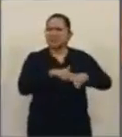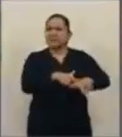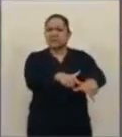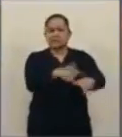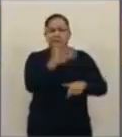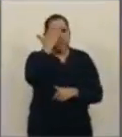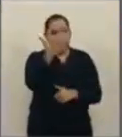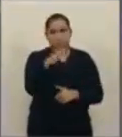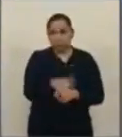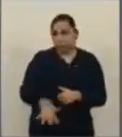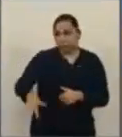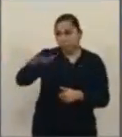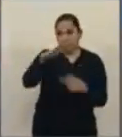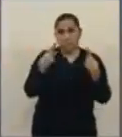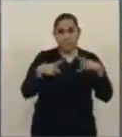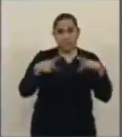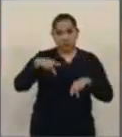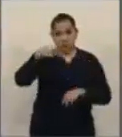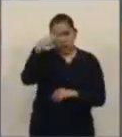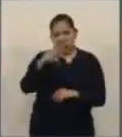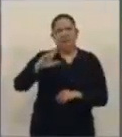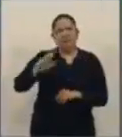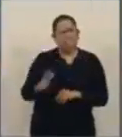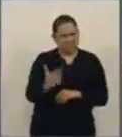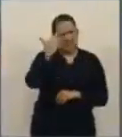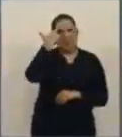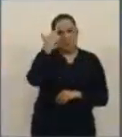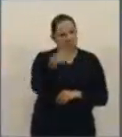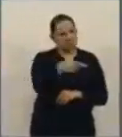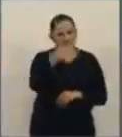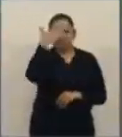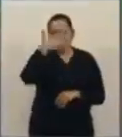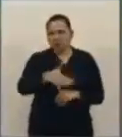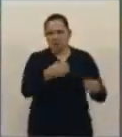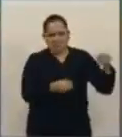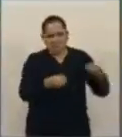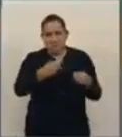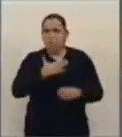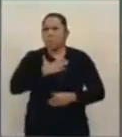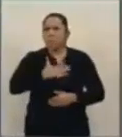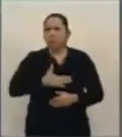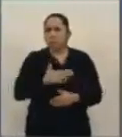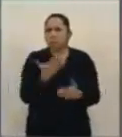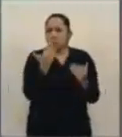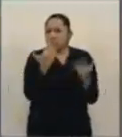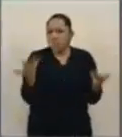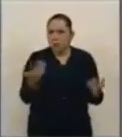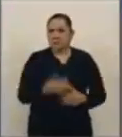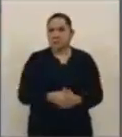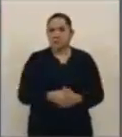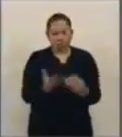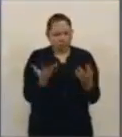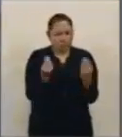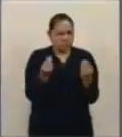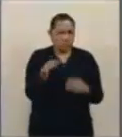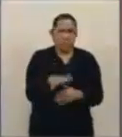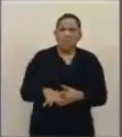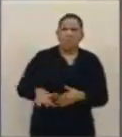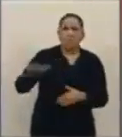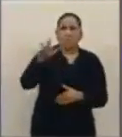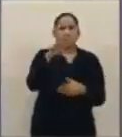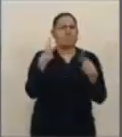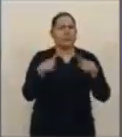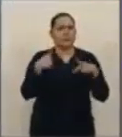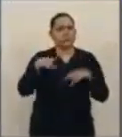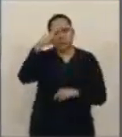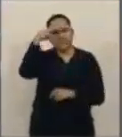mexicana. En este caso, que ha estremecido la conciencia de millones de mexicanos